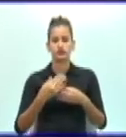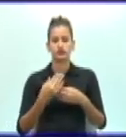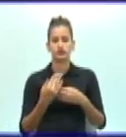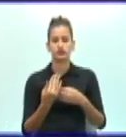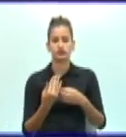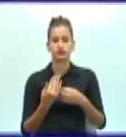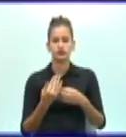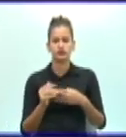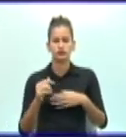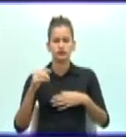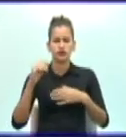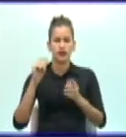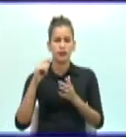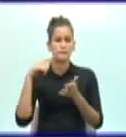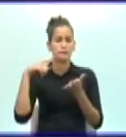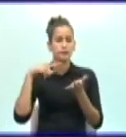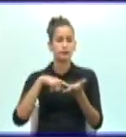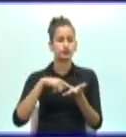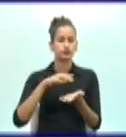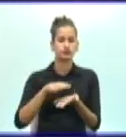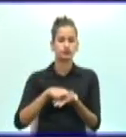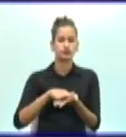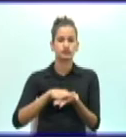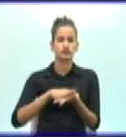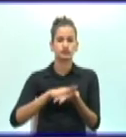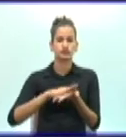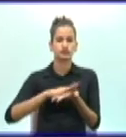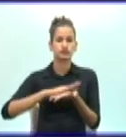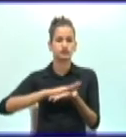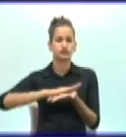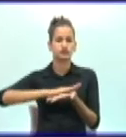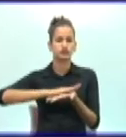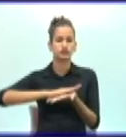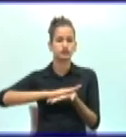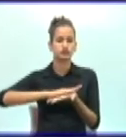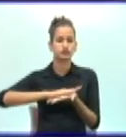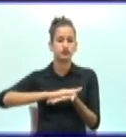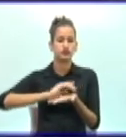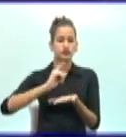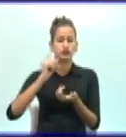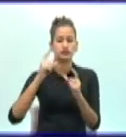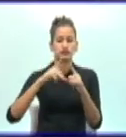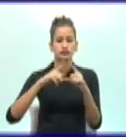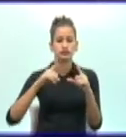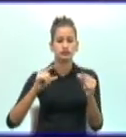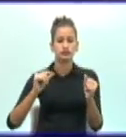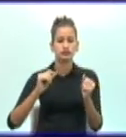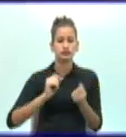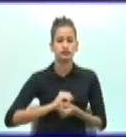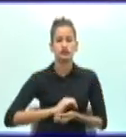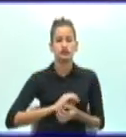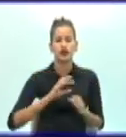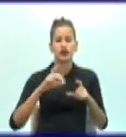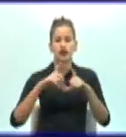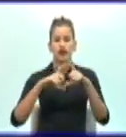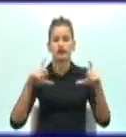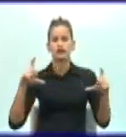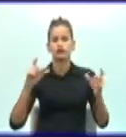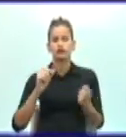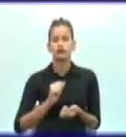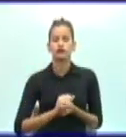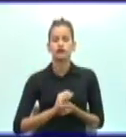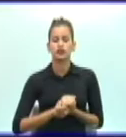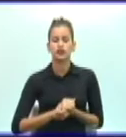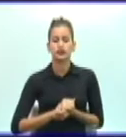Fíjense cómo la estoy rotando sobre el plano que representa la cartulina. Y la